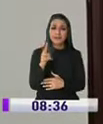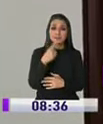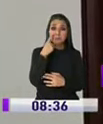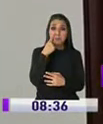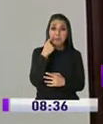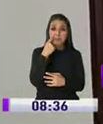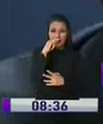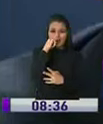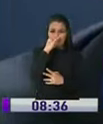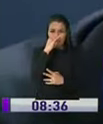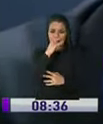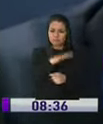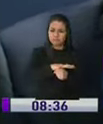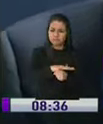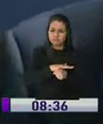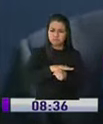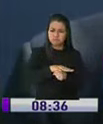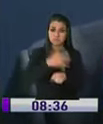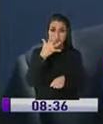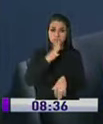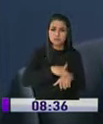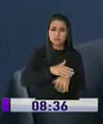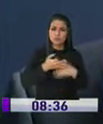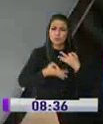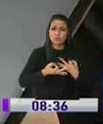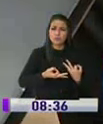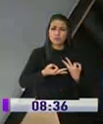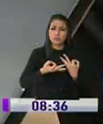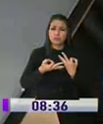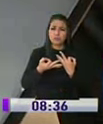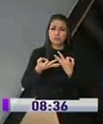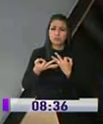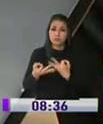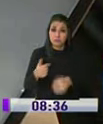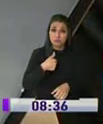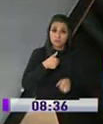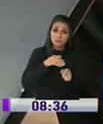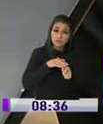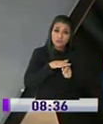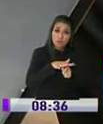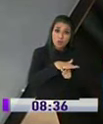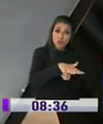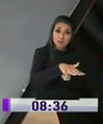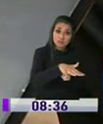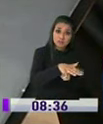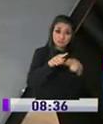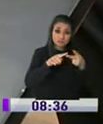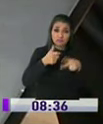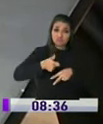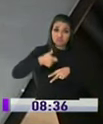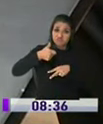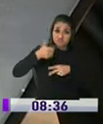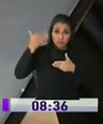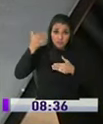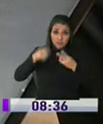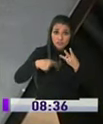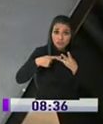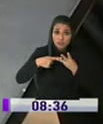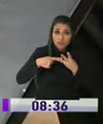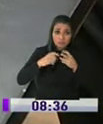mostró su indignación por la dilación judicial. Yo no tengo influencias. Yo no tengo poder político, no tengo poder social